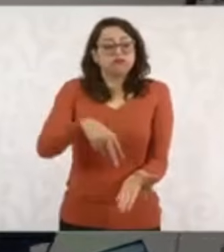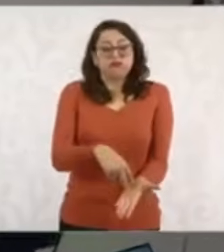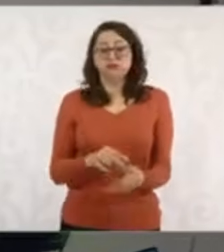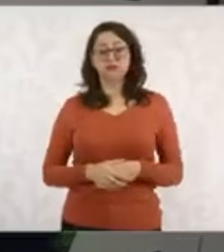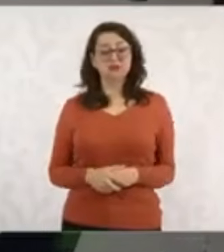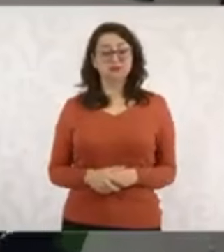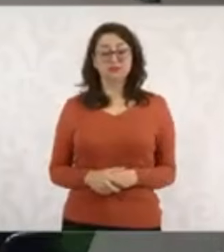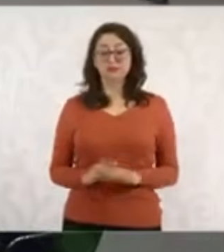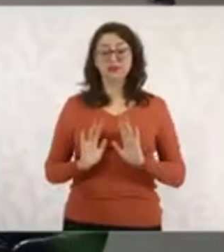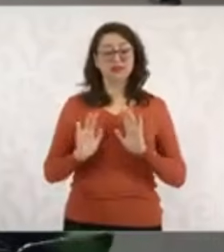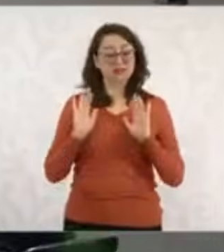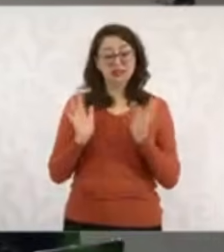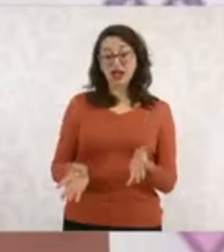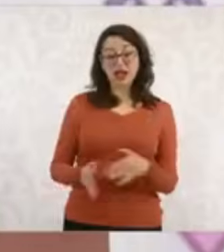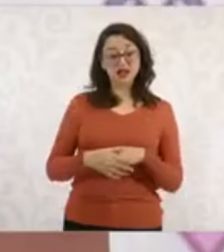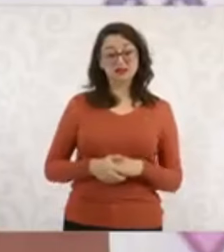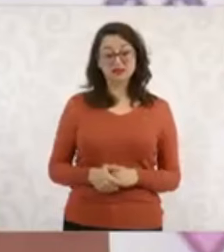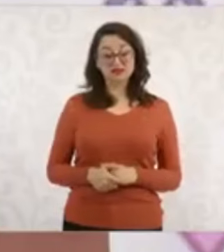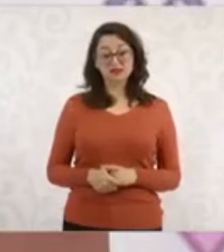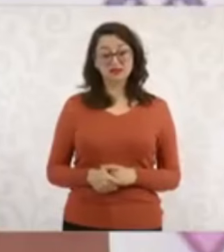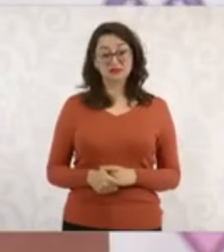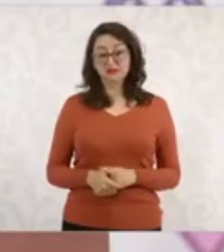Entonces, en el primer caso no hay nada de